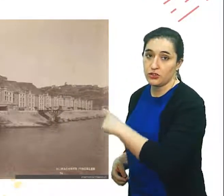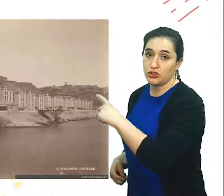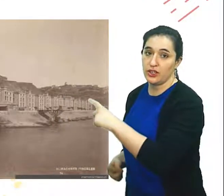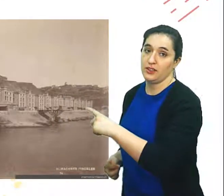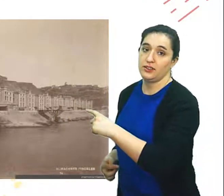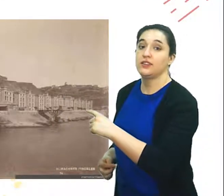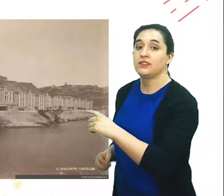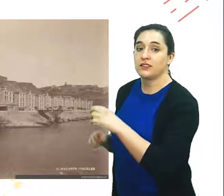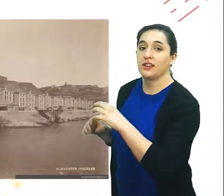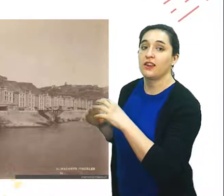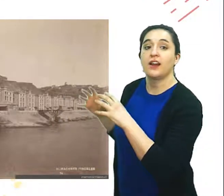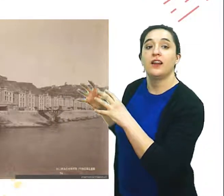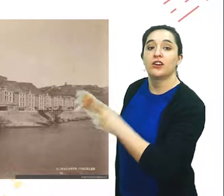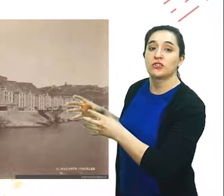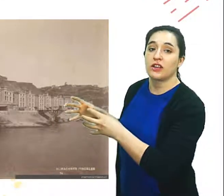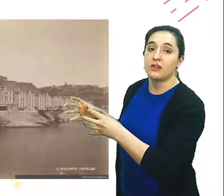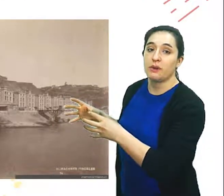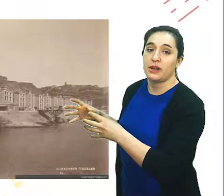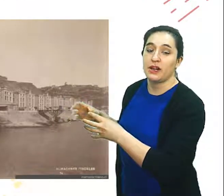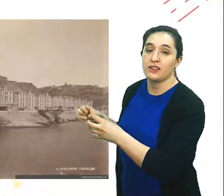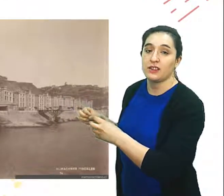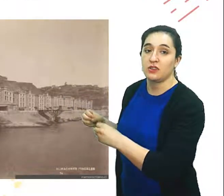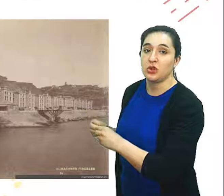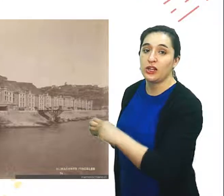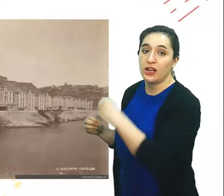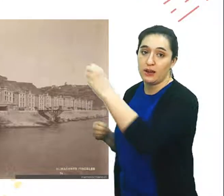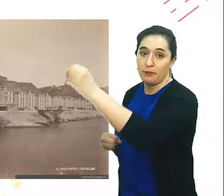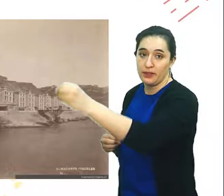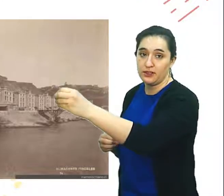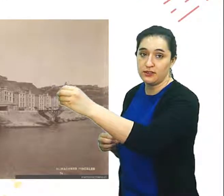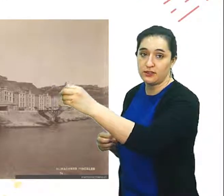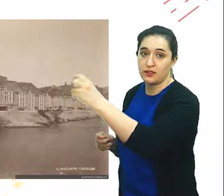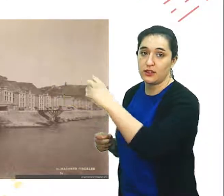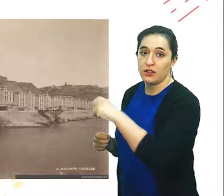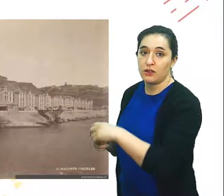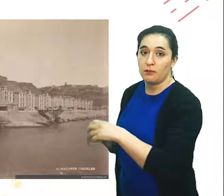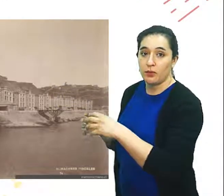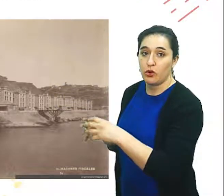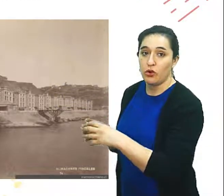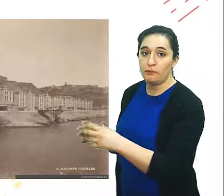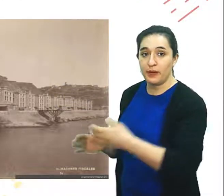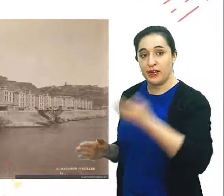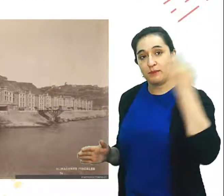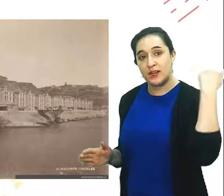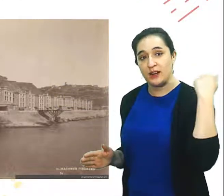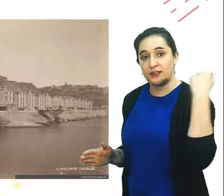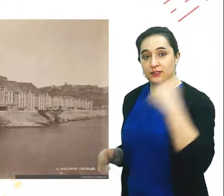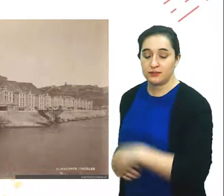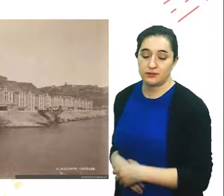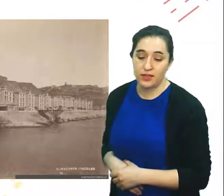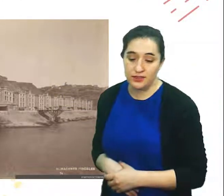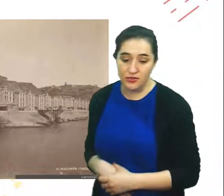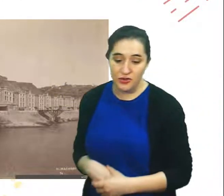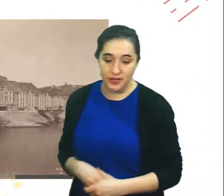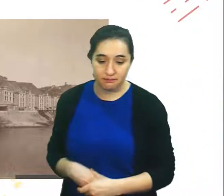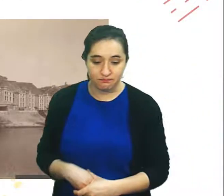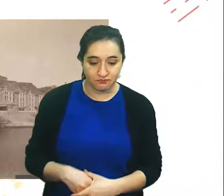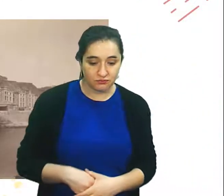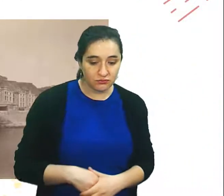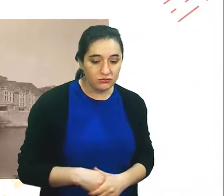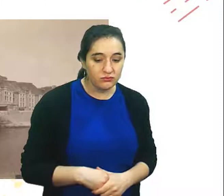donde se dejan las cosas ahí para distribuirlas al país. o para enviarlas hacia